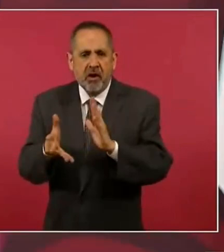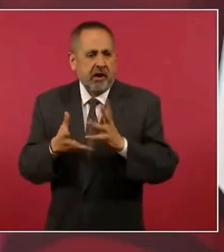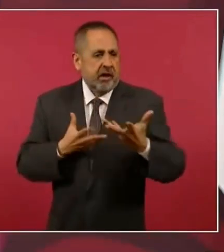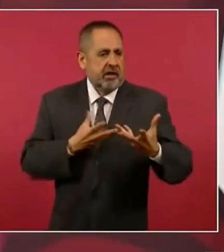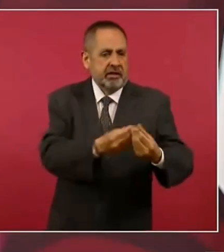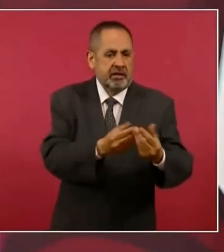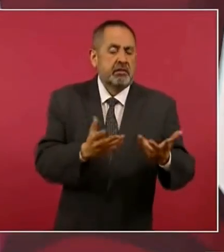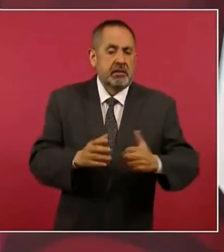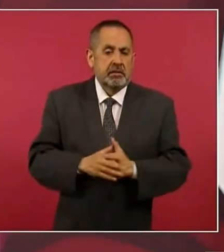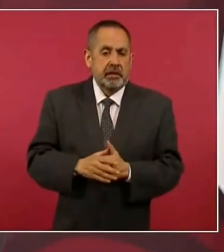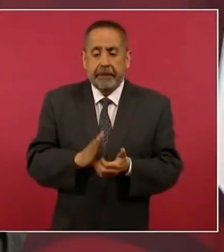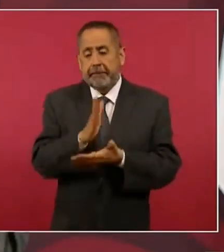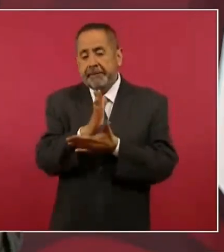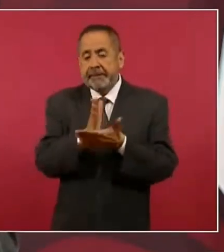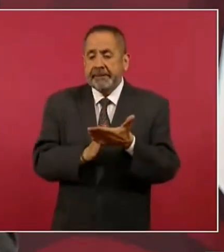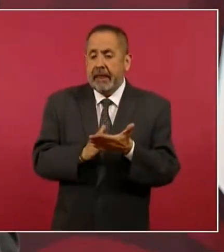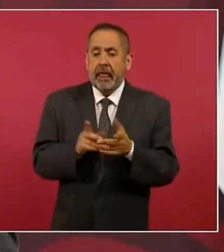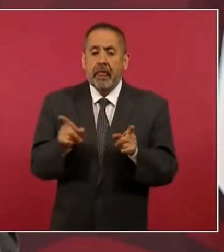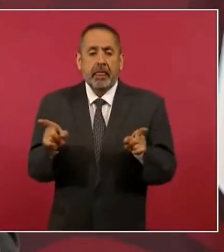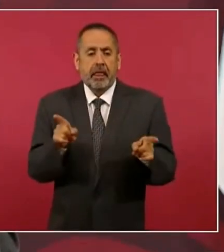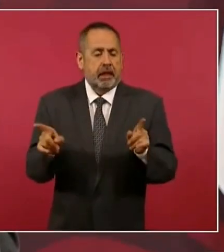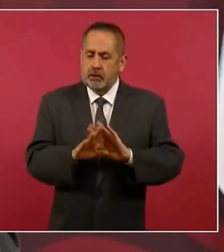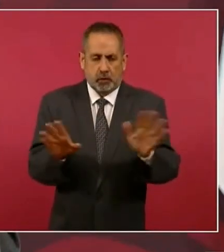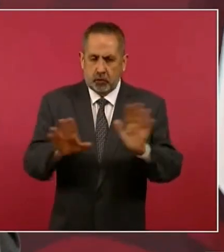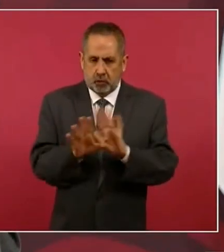No hay justo medio.